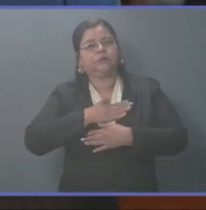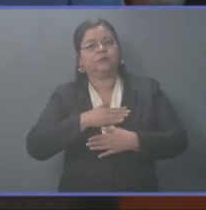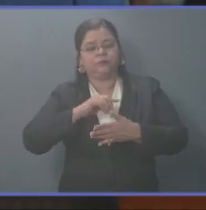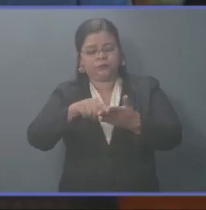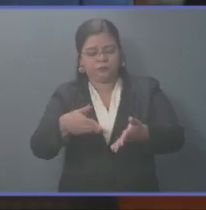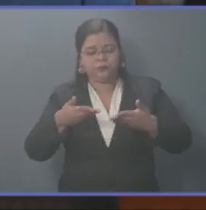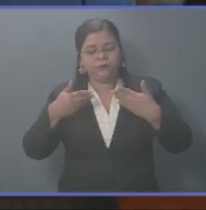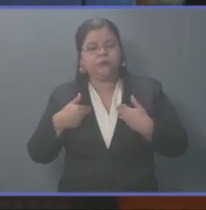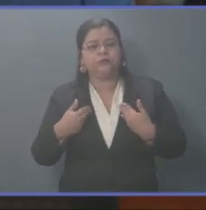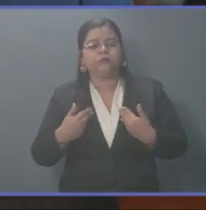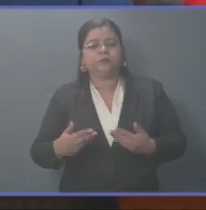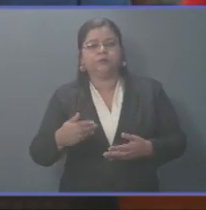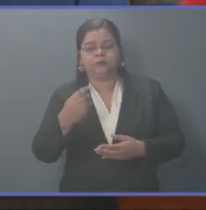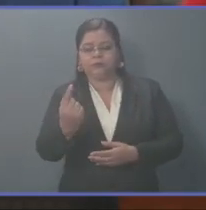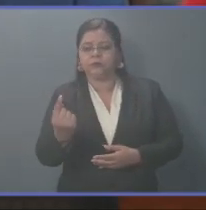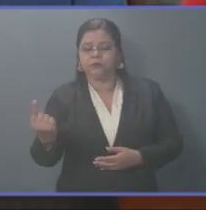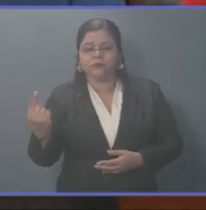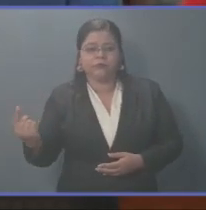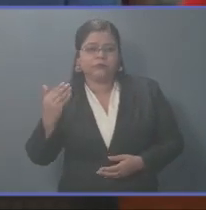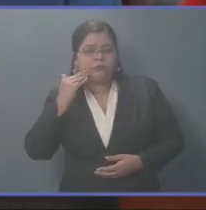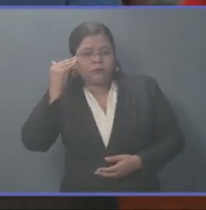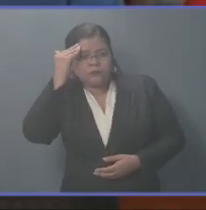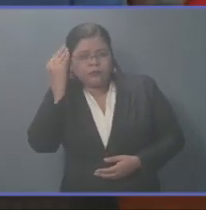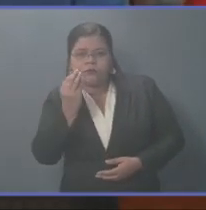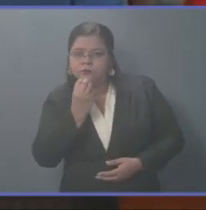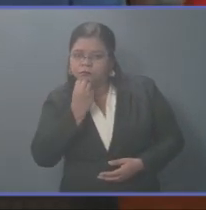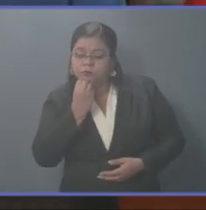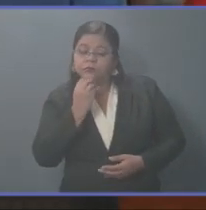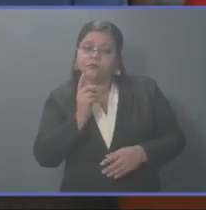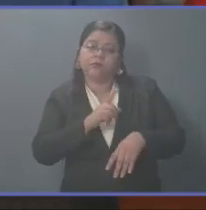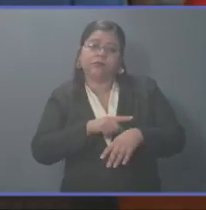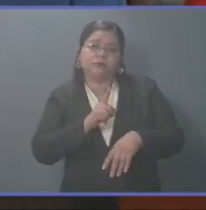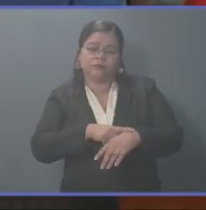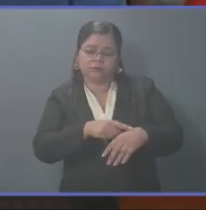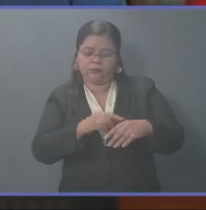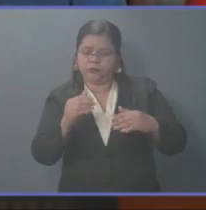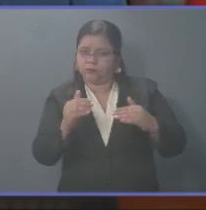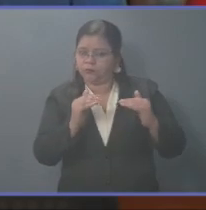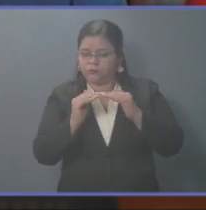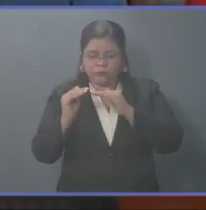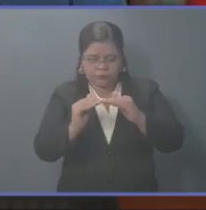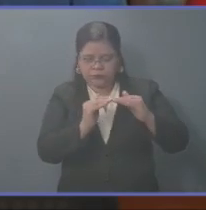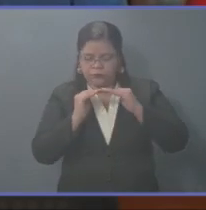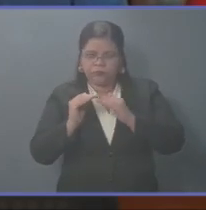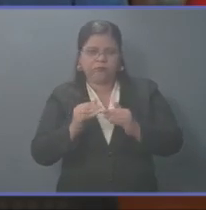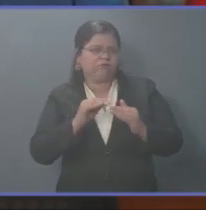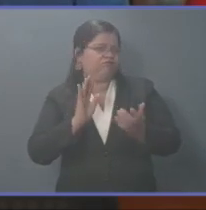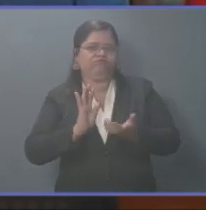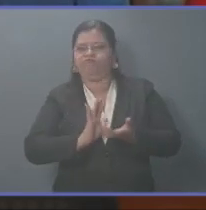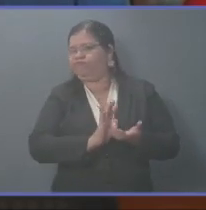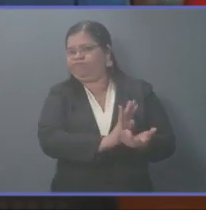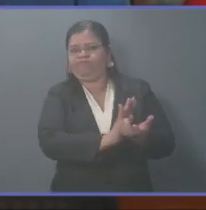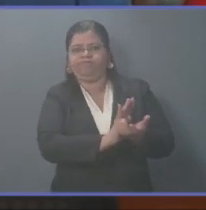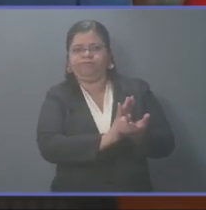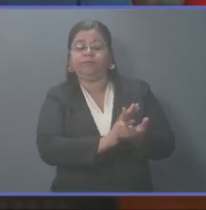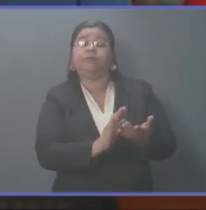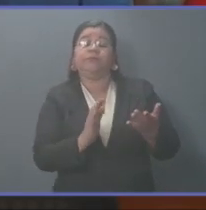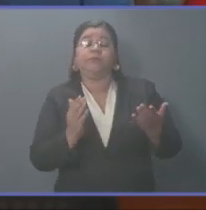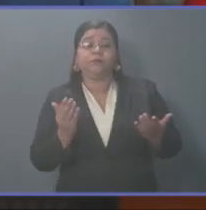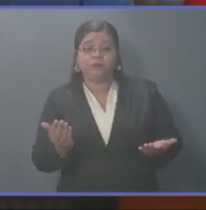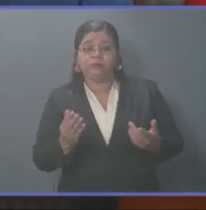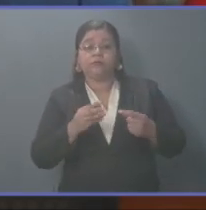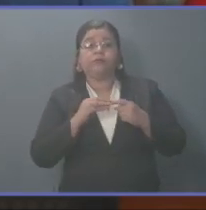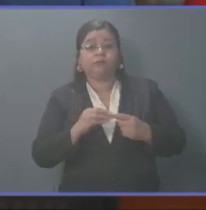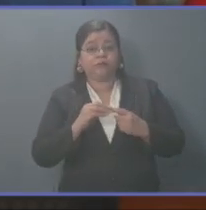derechos fundamentales de todas las personas, en un plano de igualdad, no discriminación y equidad, especialmente con